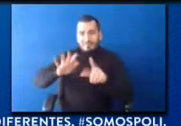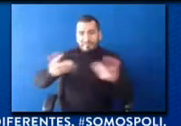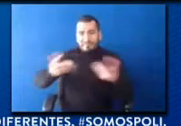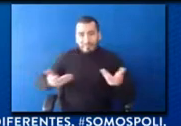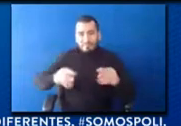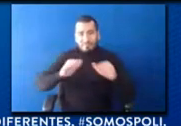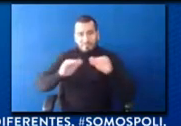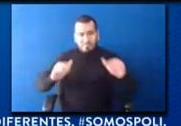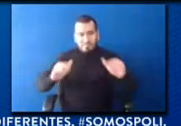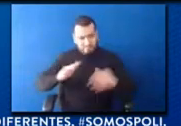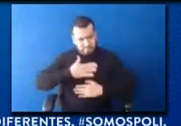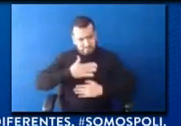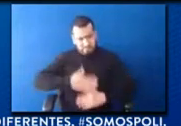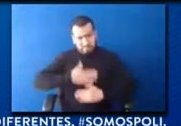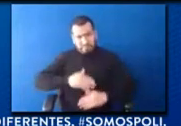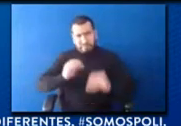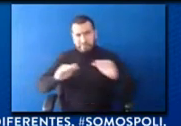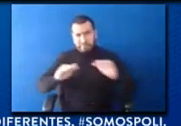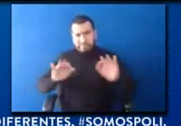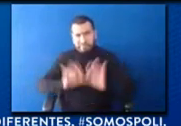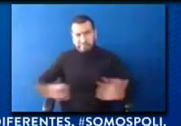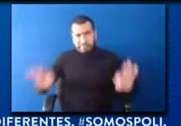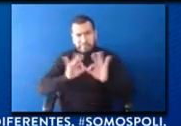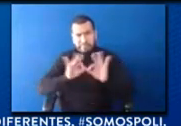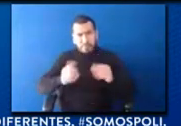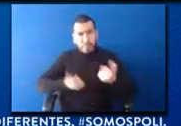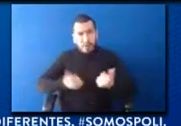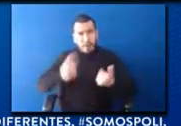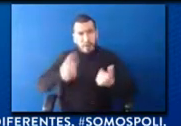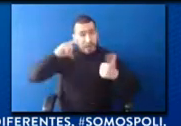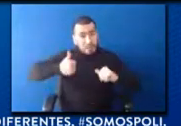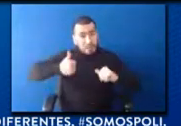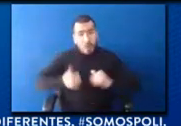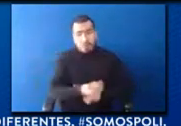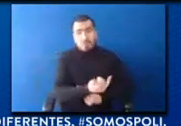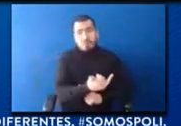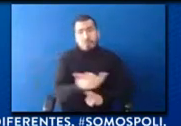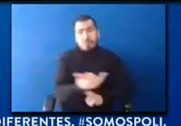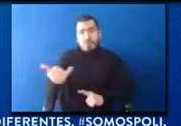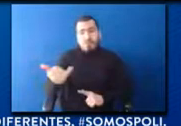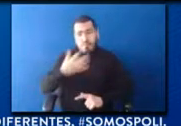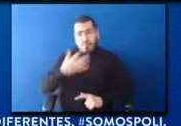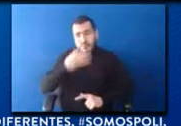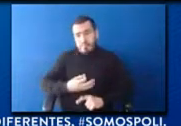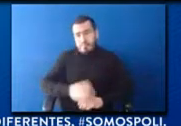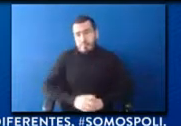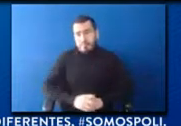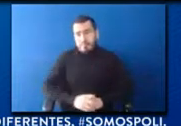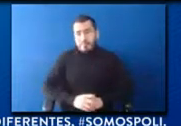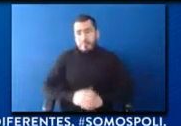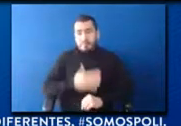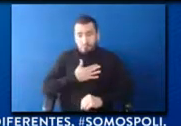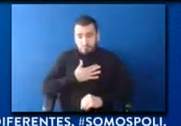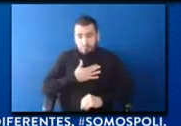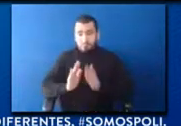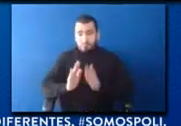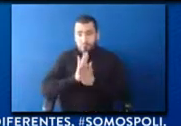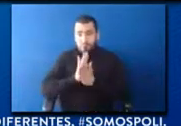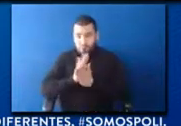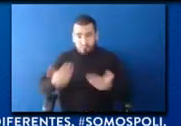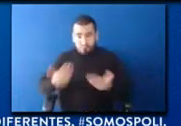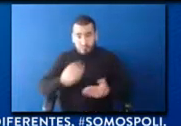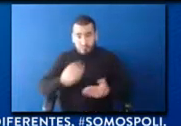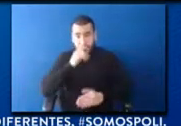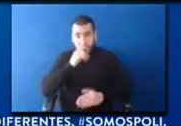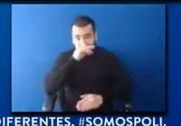esa tranquilidad, factores generadores de riesgo. La información que yo comparto con personas